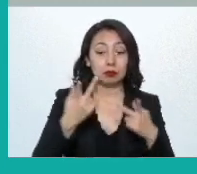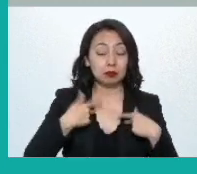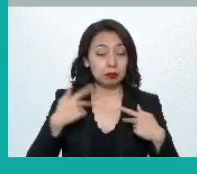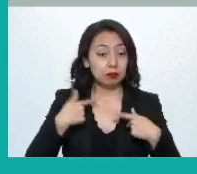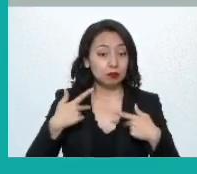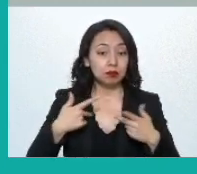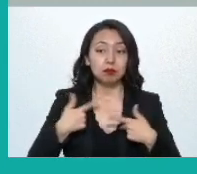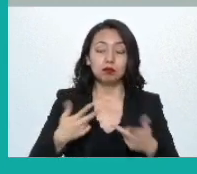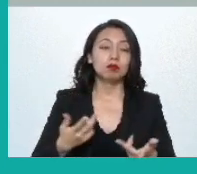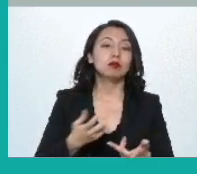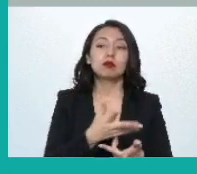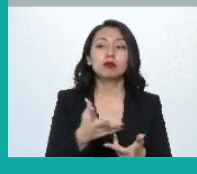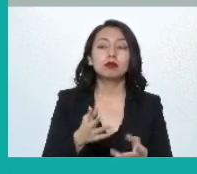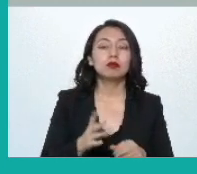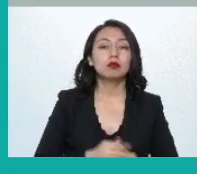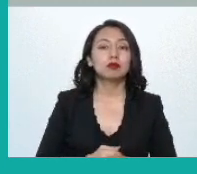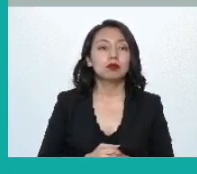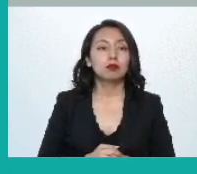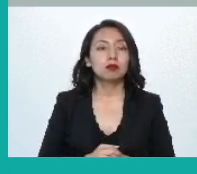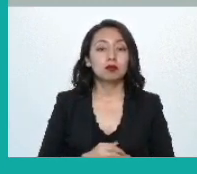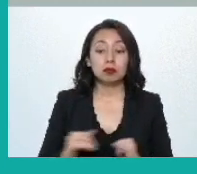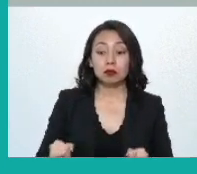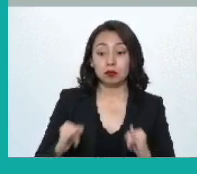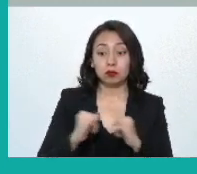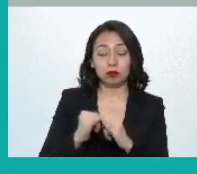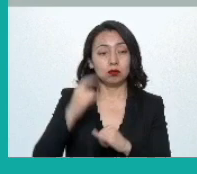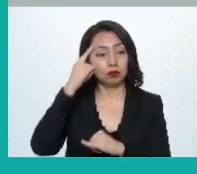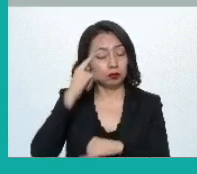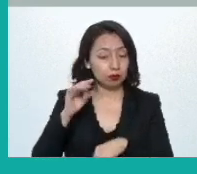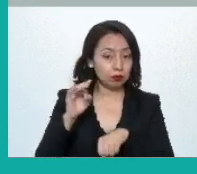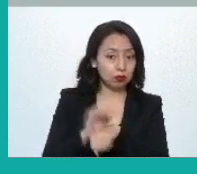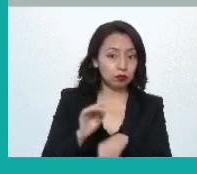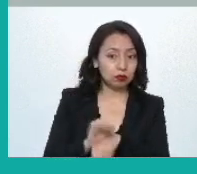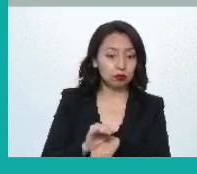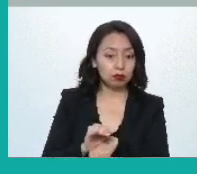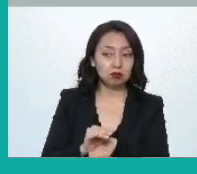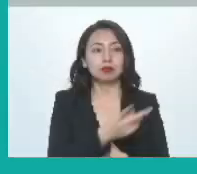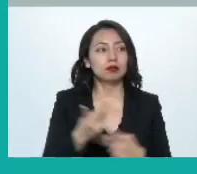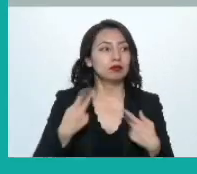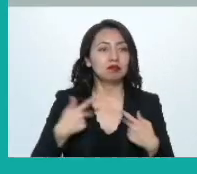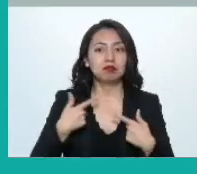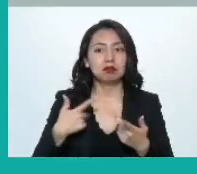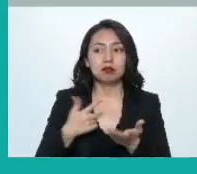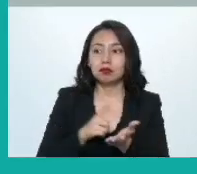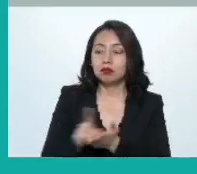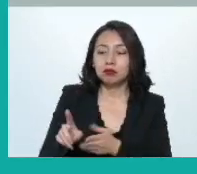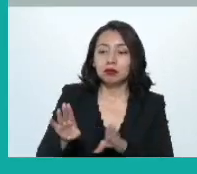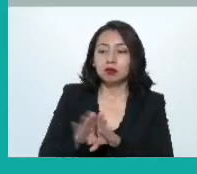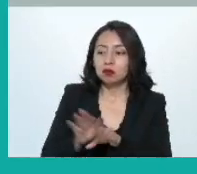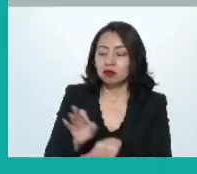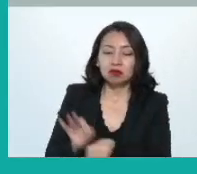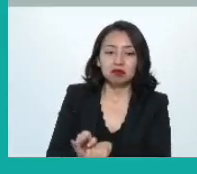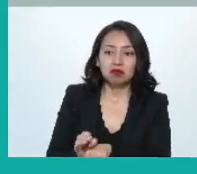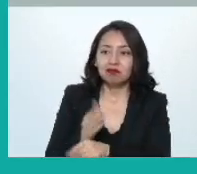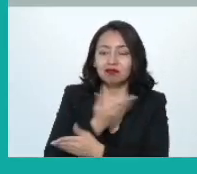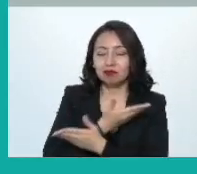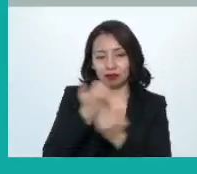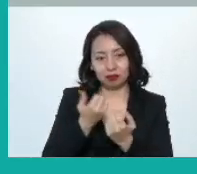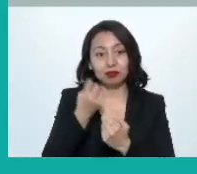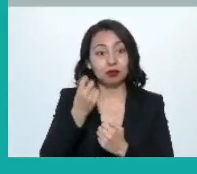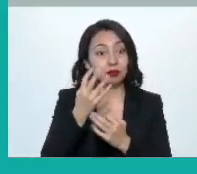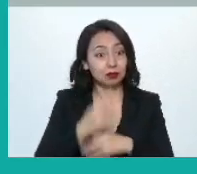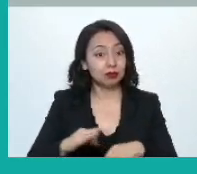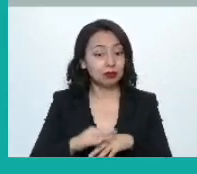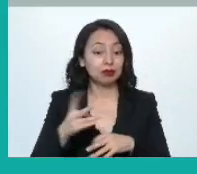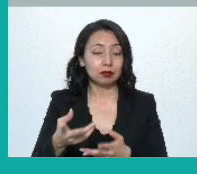población mexicana sobre la existencia de instituciones como el propio instituto. Es por eso que estas iniciativas llaman